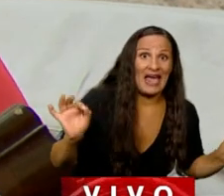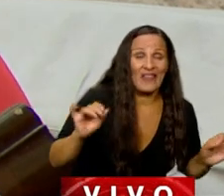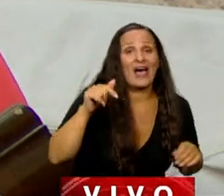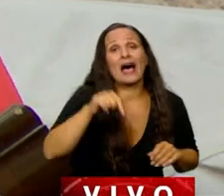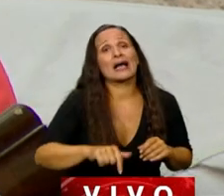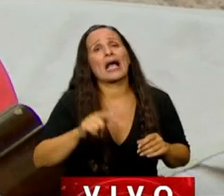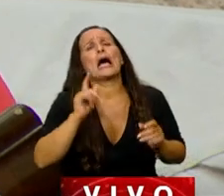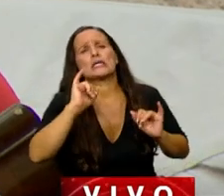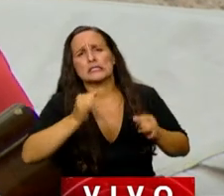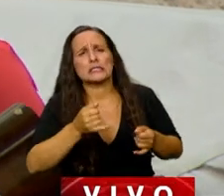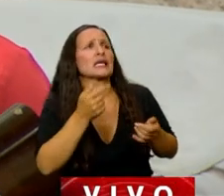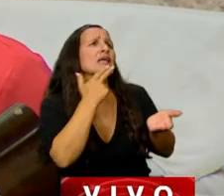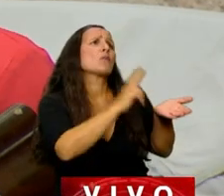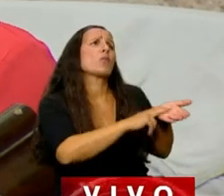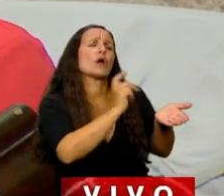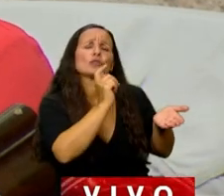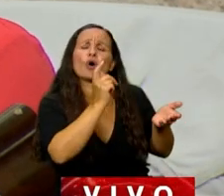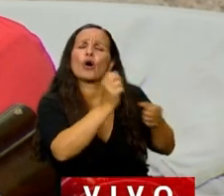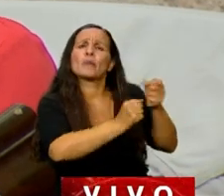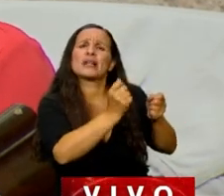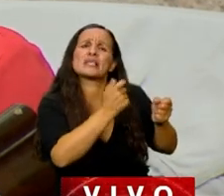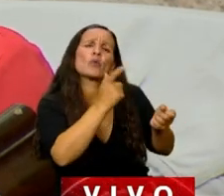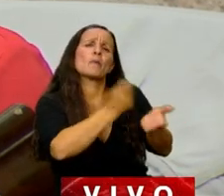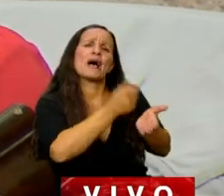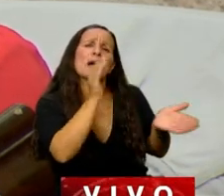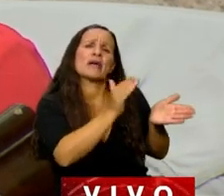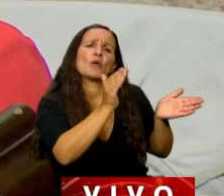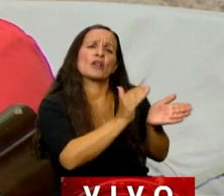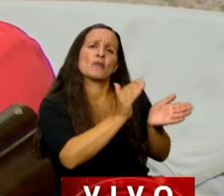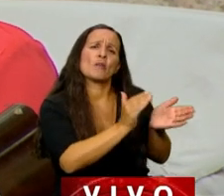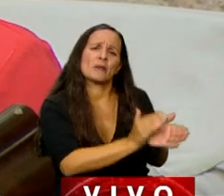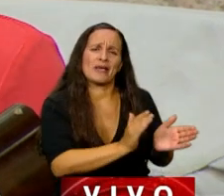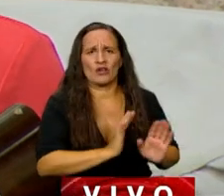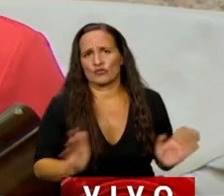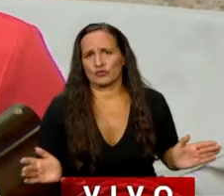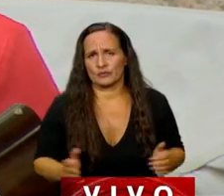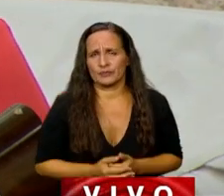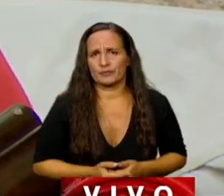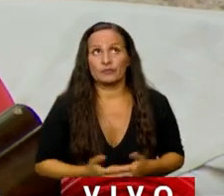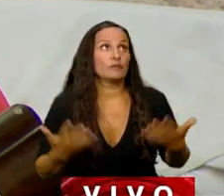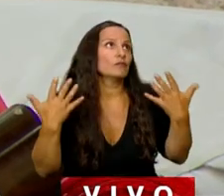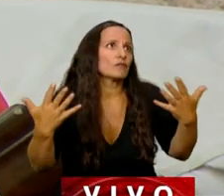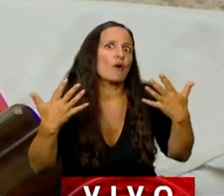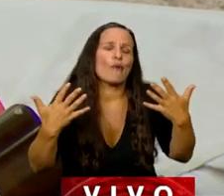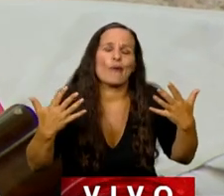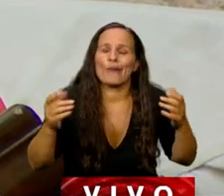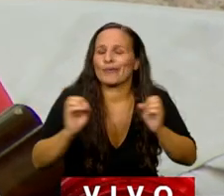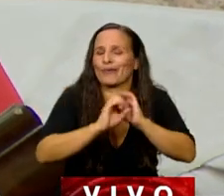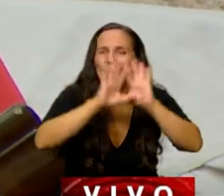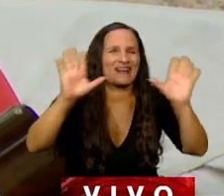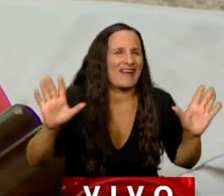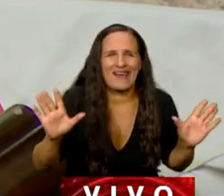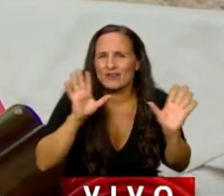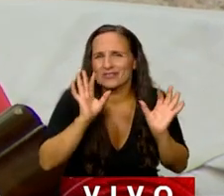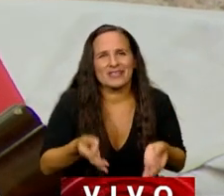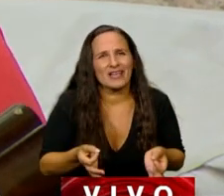exenciones previsionales para las patronales. Por supuesto, es claro que este tema de las